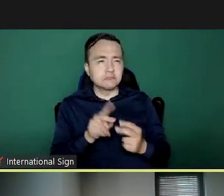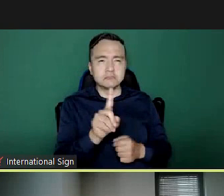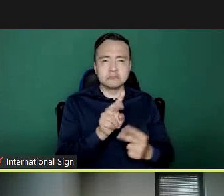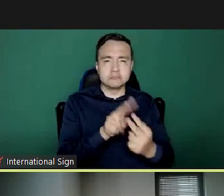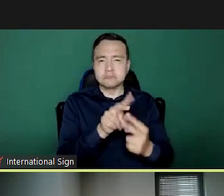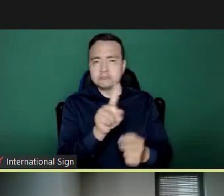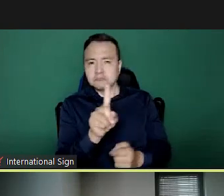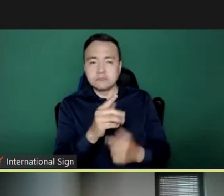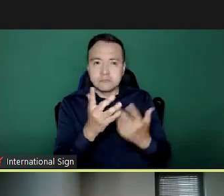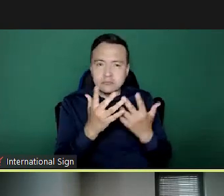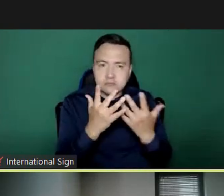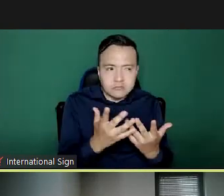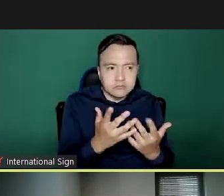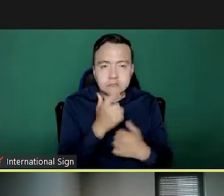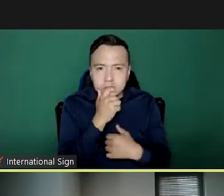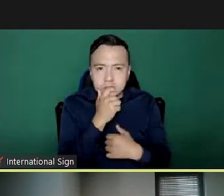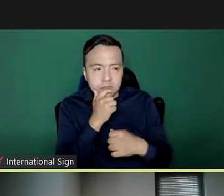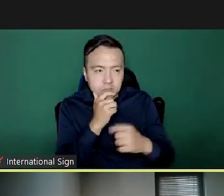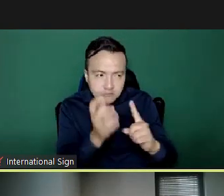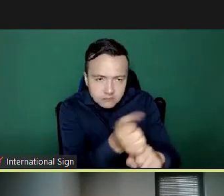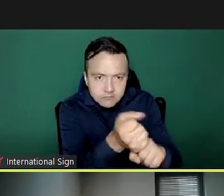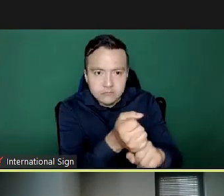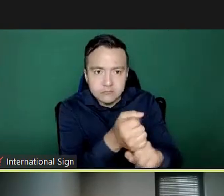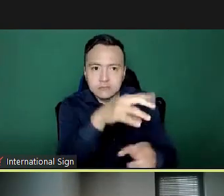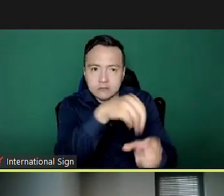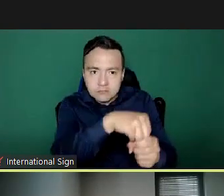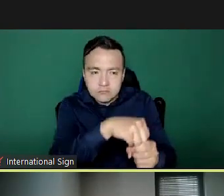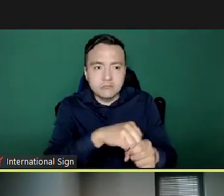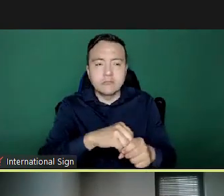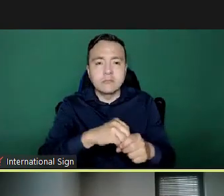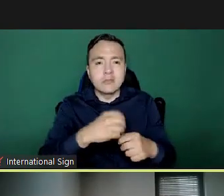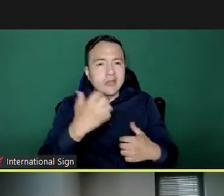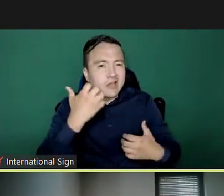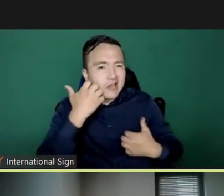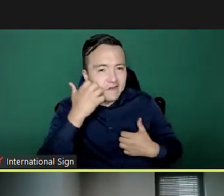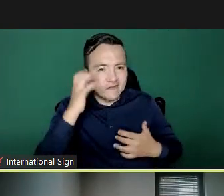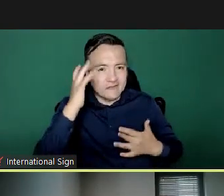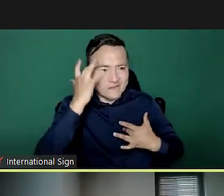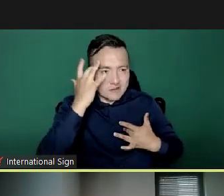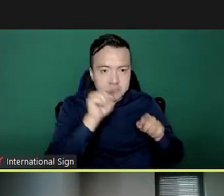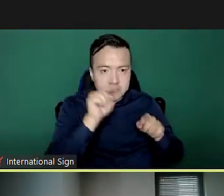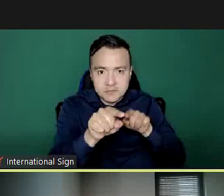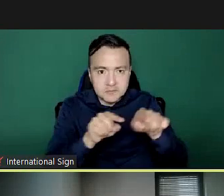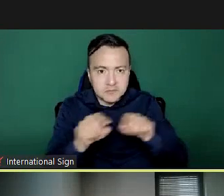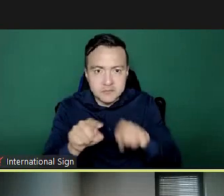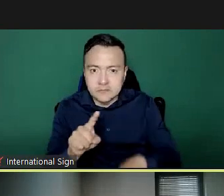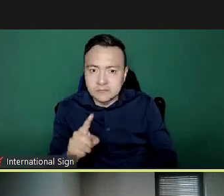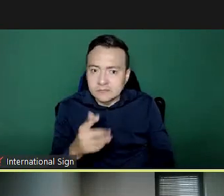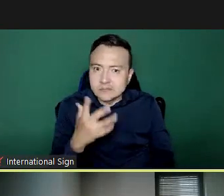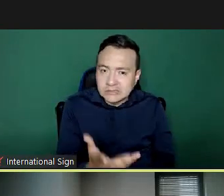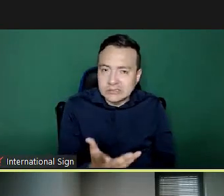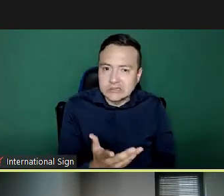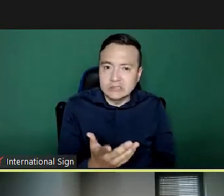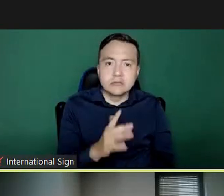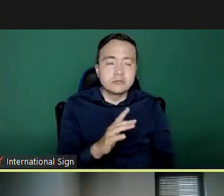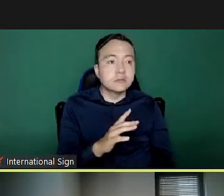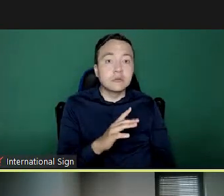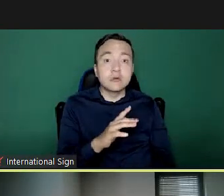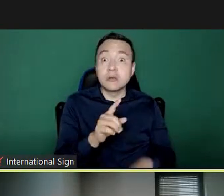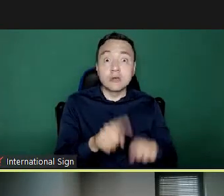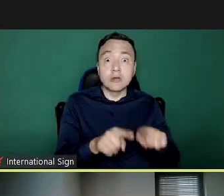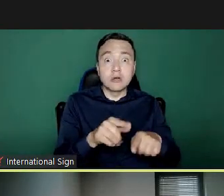controlar las enfermedades infecciosas enfrentaron enormes presiones y muchas no pudieron cumplir con su